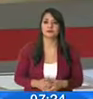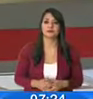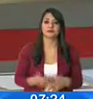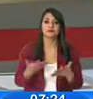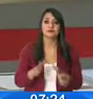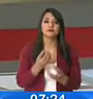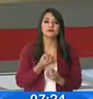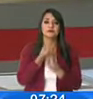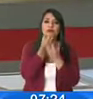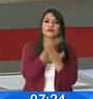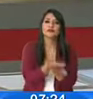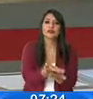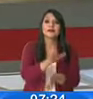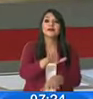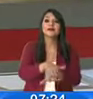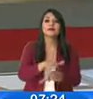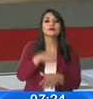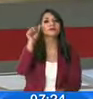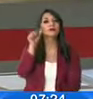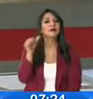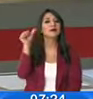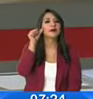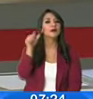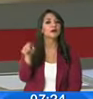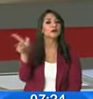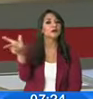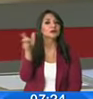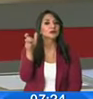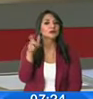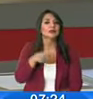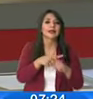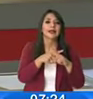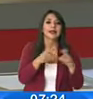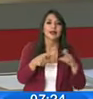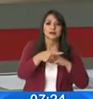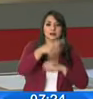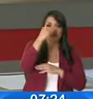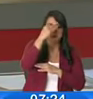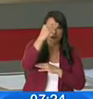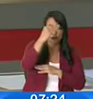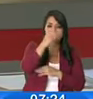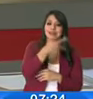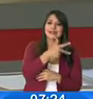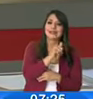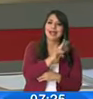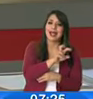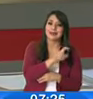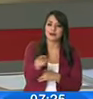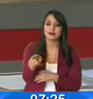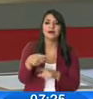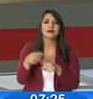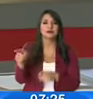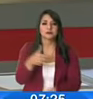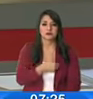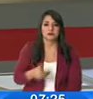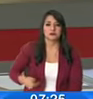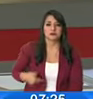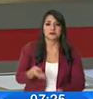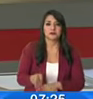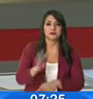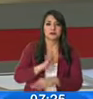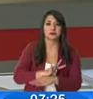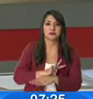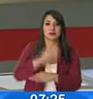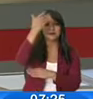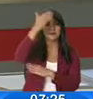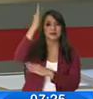primeras reacciones tras la divulgación del audio en la que se escucha al ex agente Raúl Chicaiza y al ex presidente de la Asamblea José Serrano hablar del